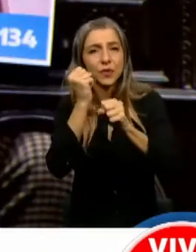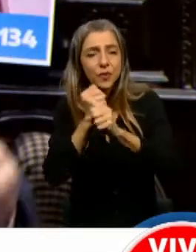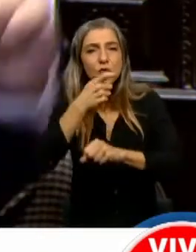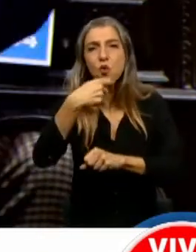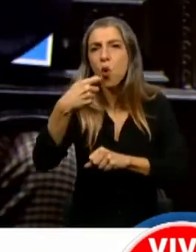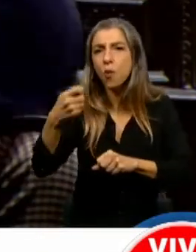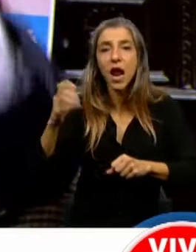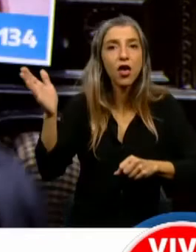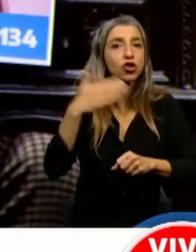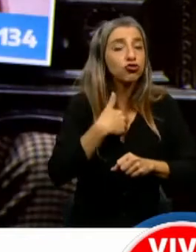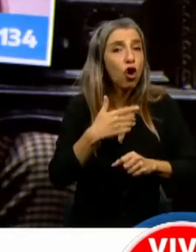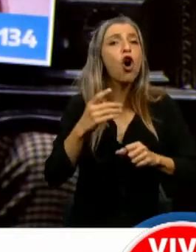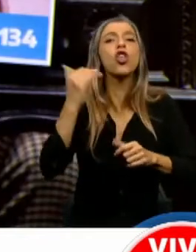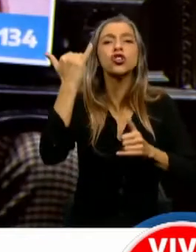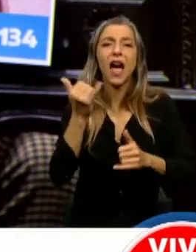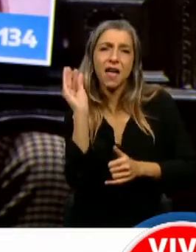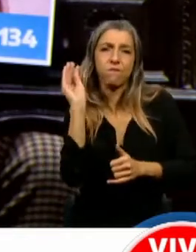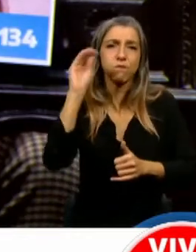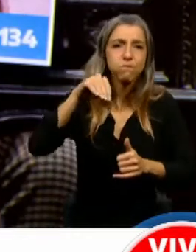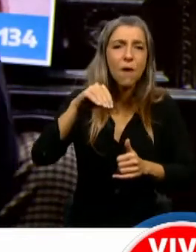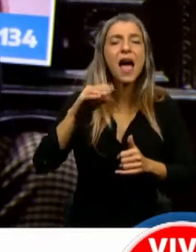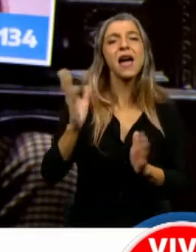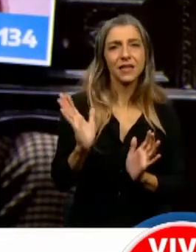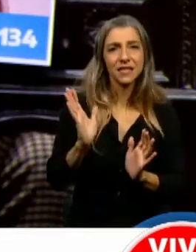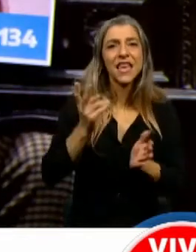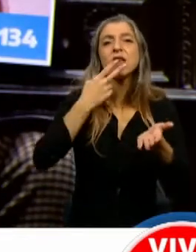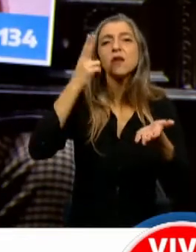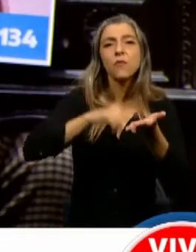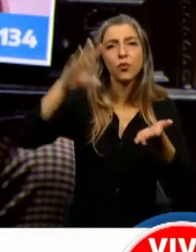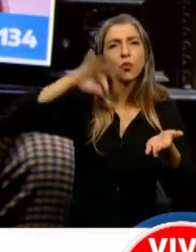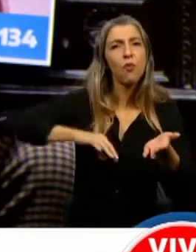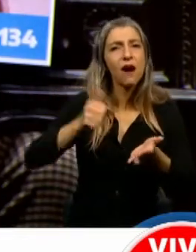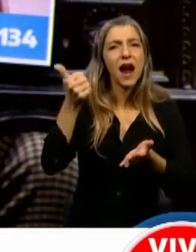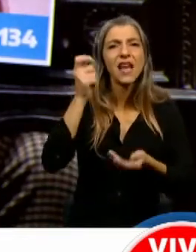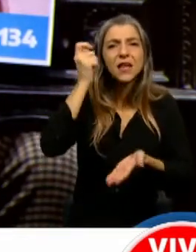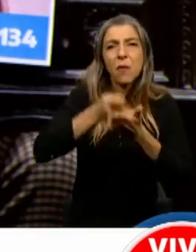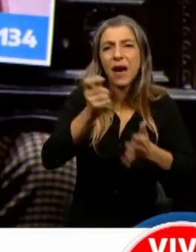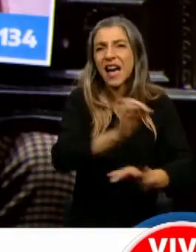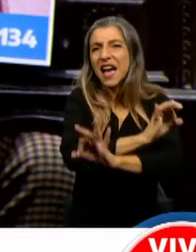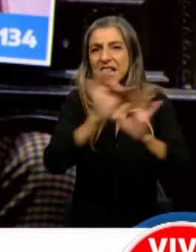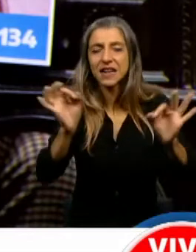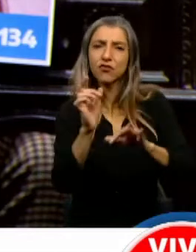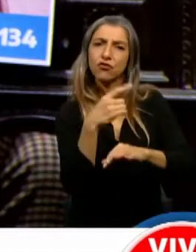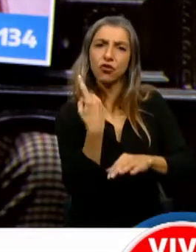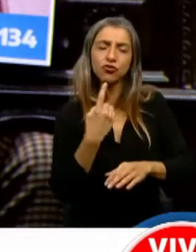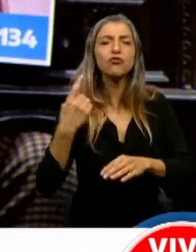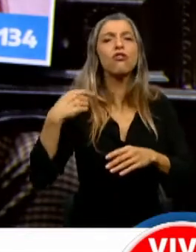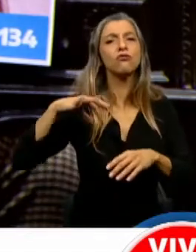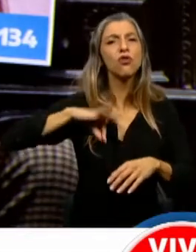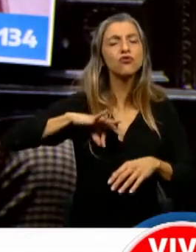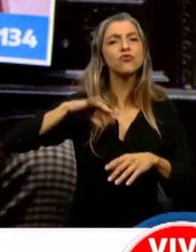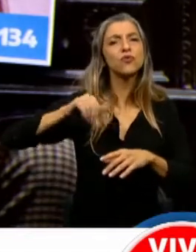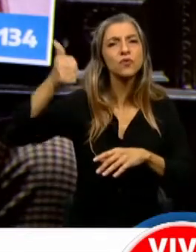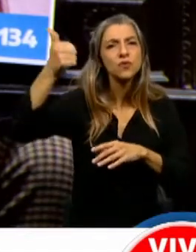complementario sin retención de impuesto a las ganancias. De la misma manera, bajamos el impuesto a las ganancias sobre las pequeñas y